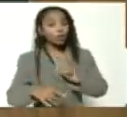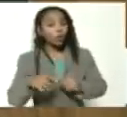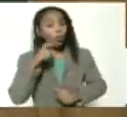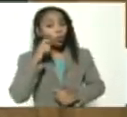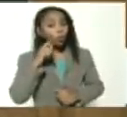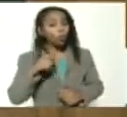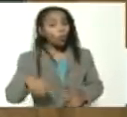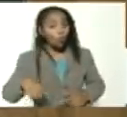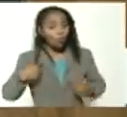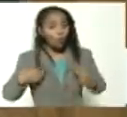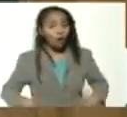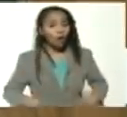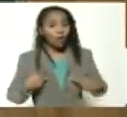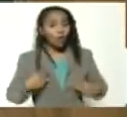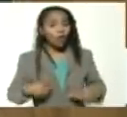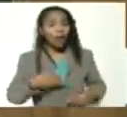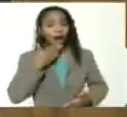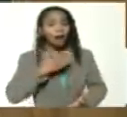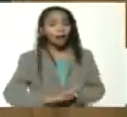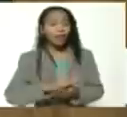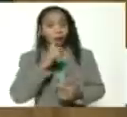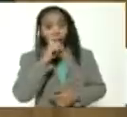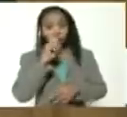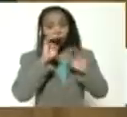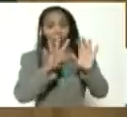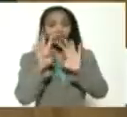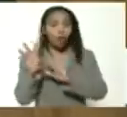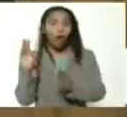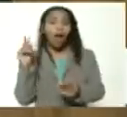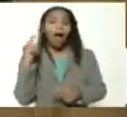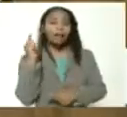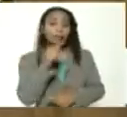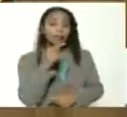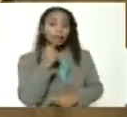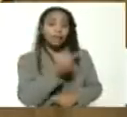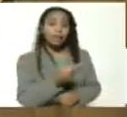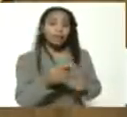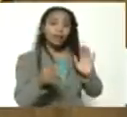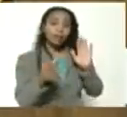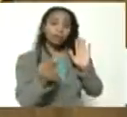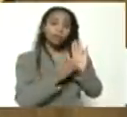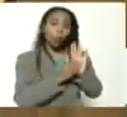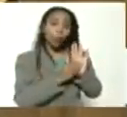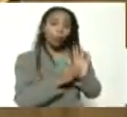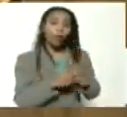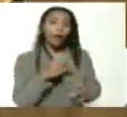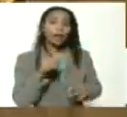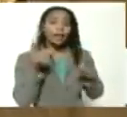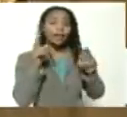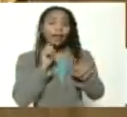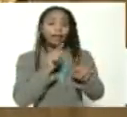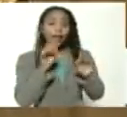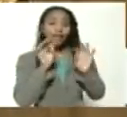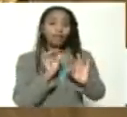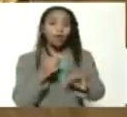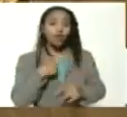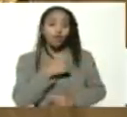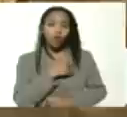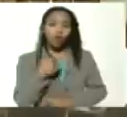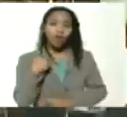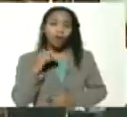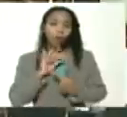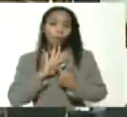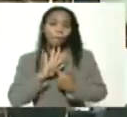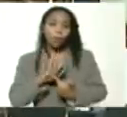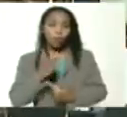Magna del año 99 así lo establece. En tal sentido, ciudadano presidente, yo quiero